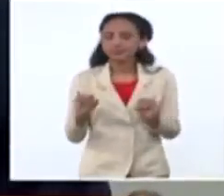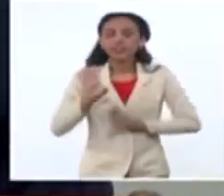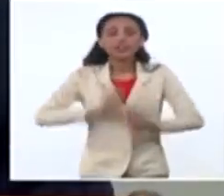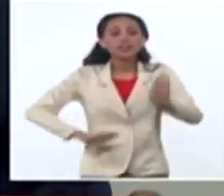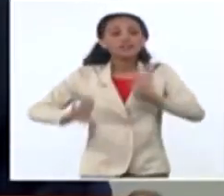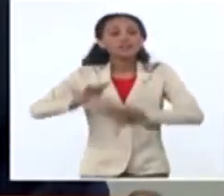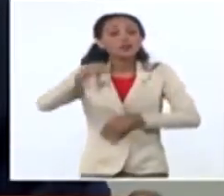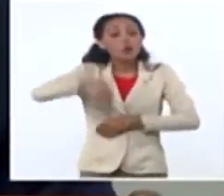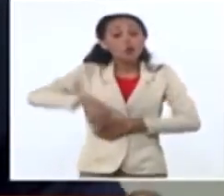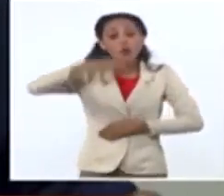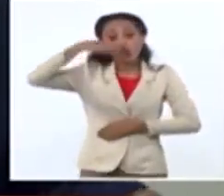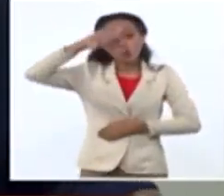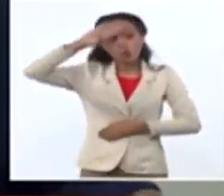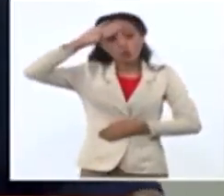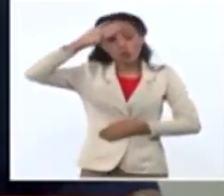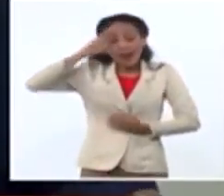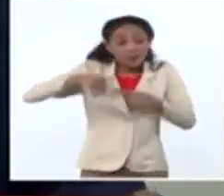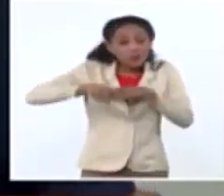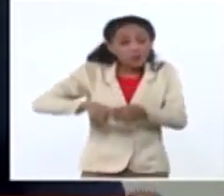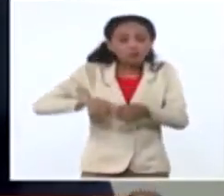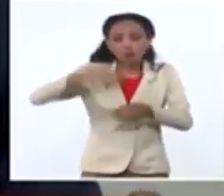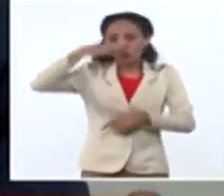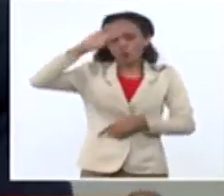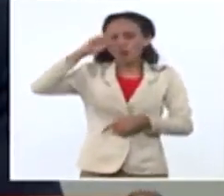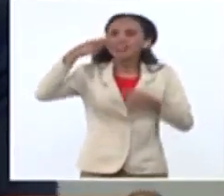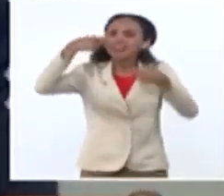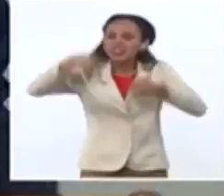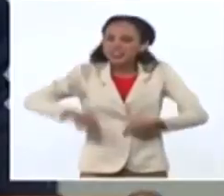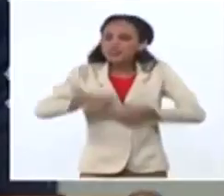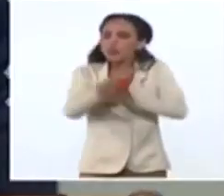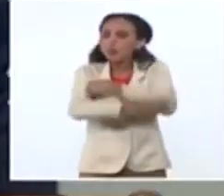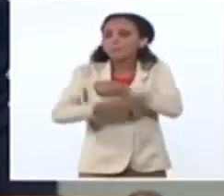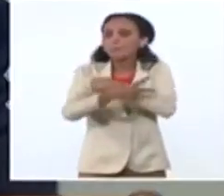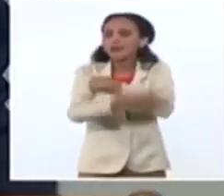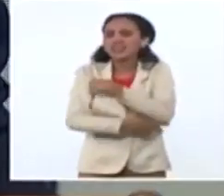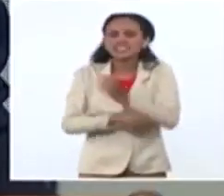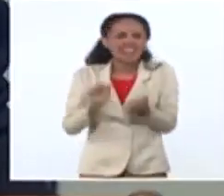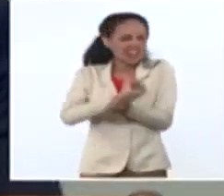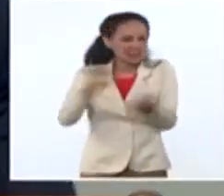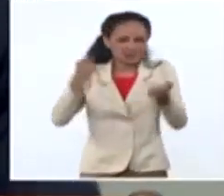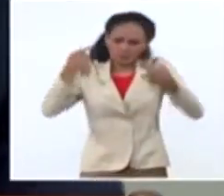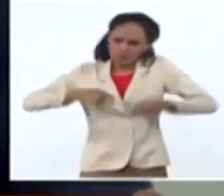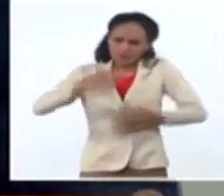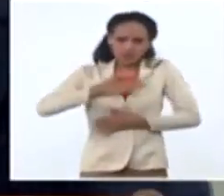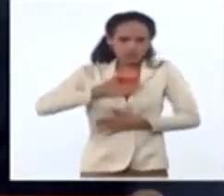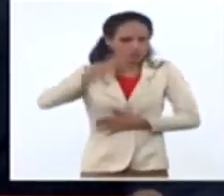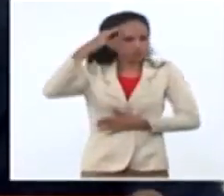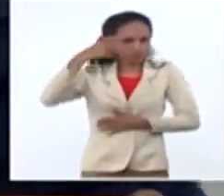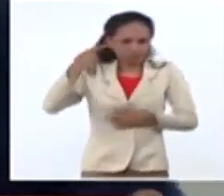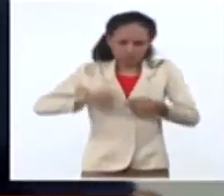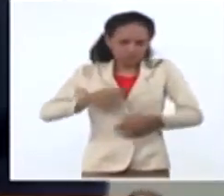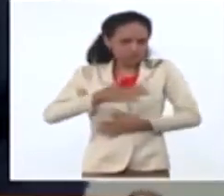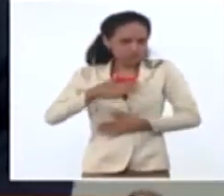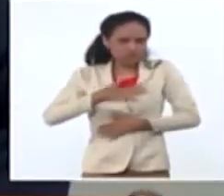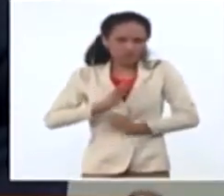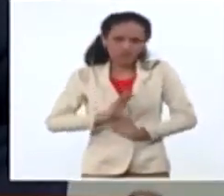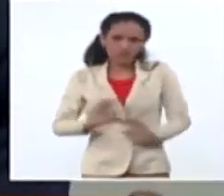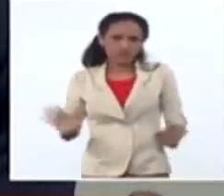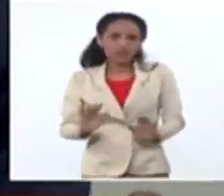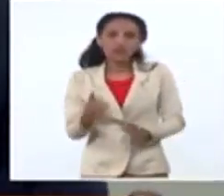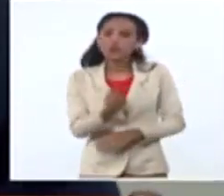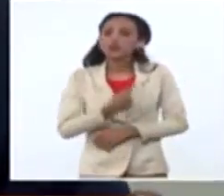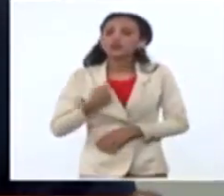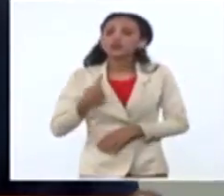en Cuba y con Cuba el derecho de los pueblos a la libre determinación y estaremos actuando a